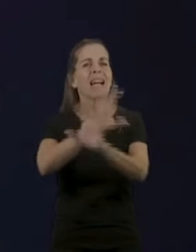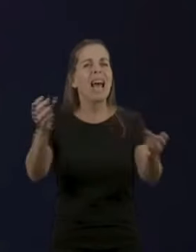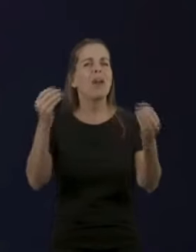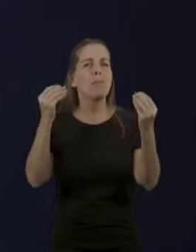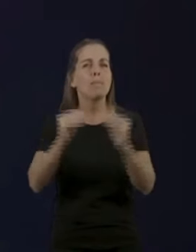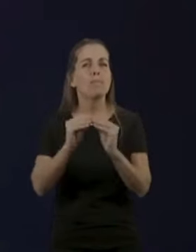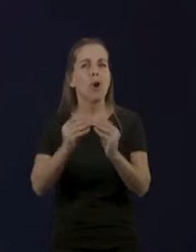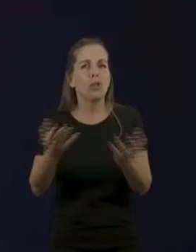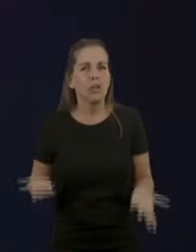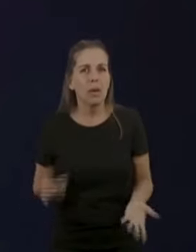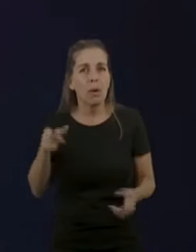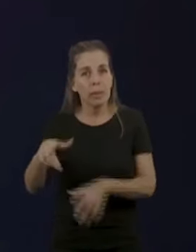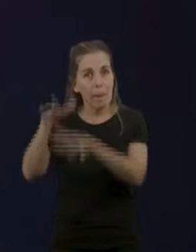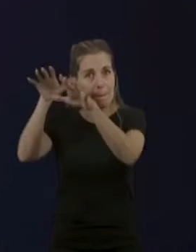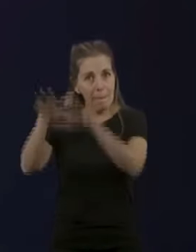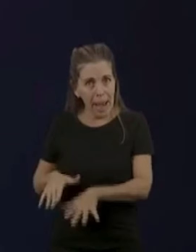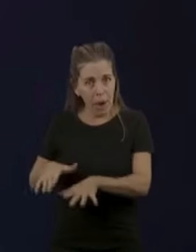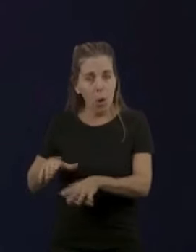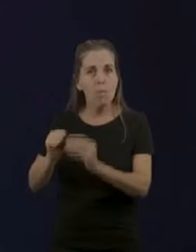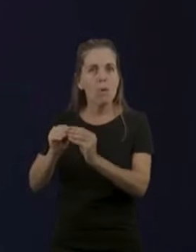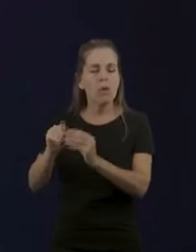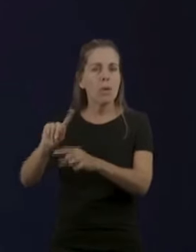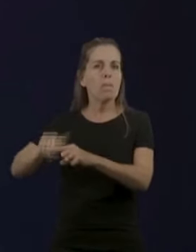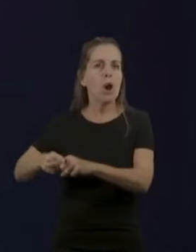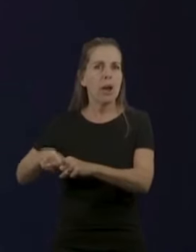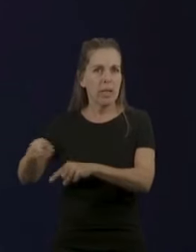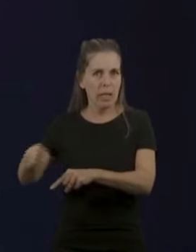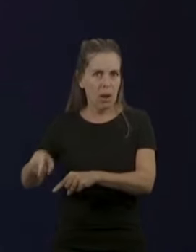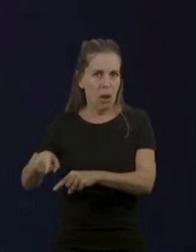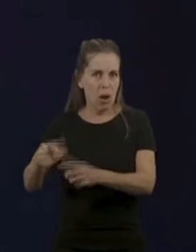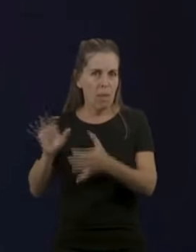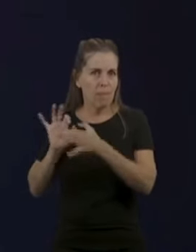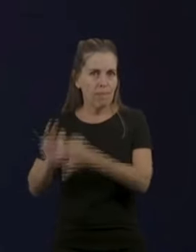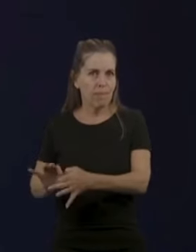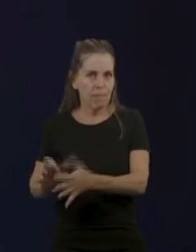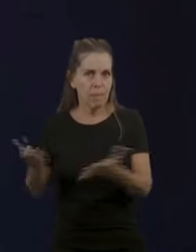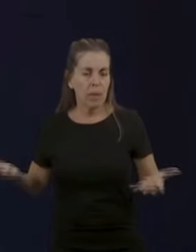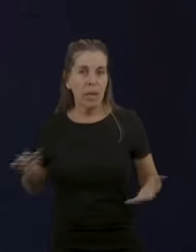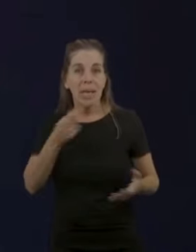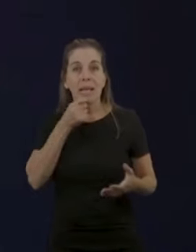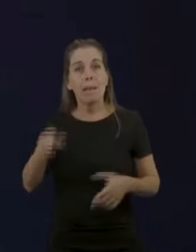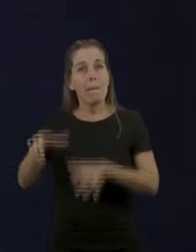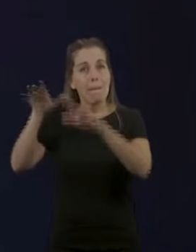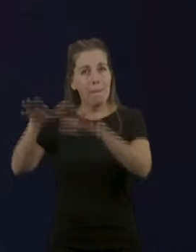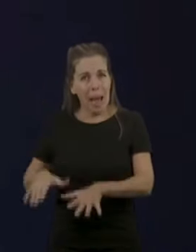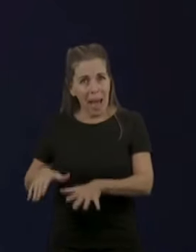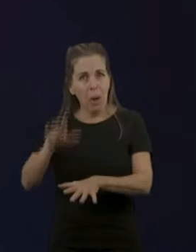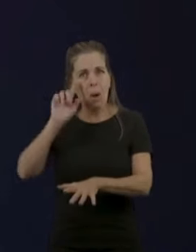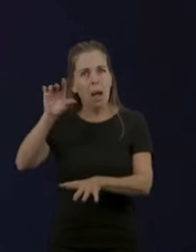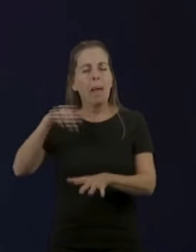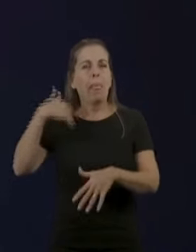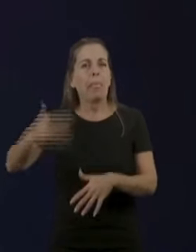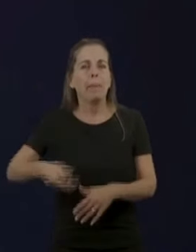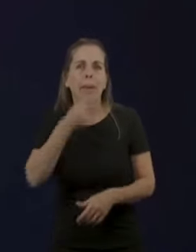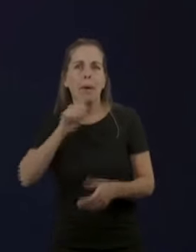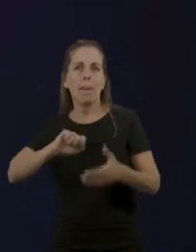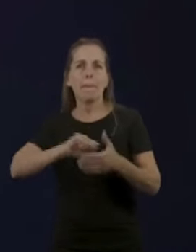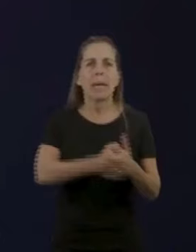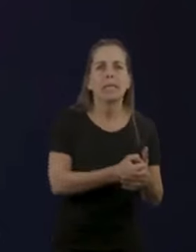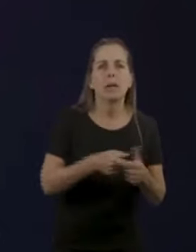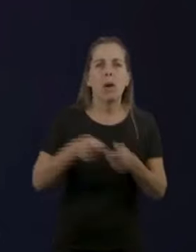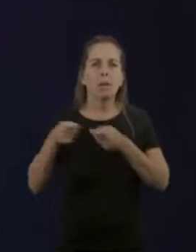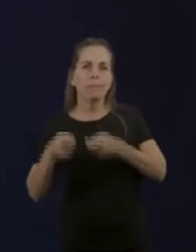Efectivamente es un paro de corte político y la verdad es que un paro que es a base de piedrazos a base de extorsión y a